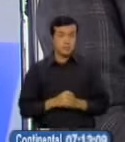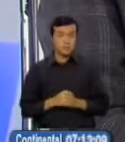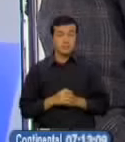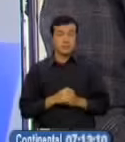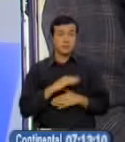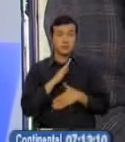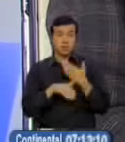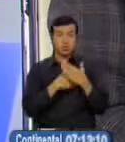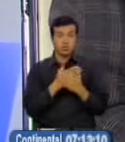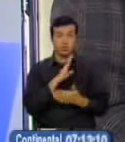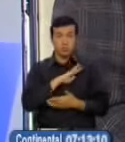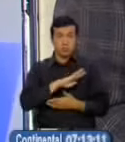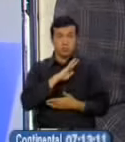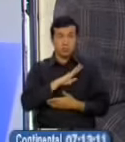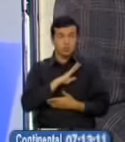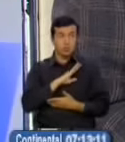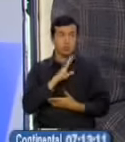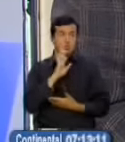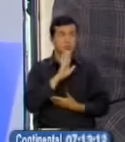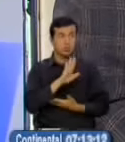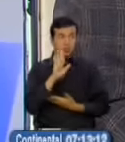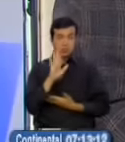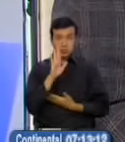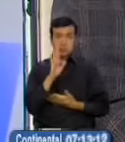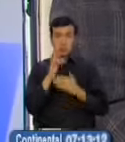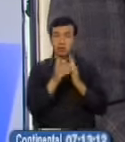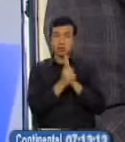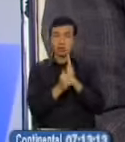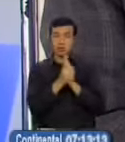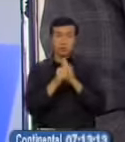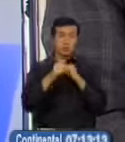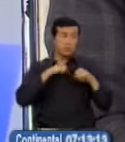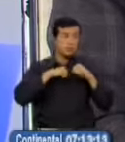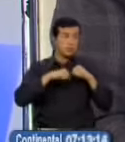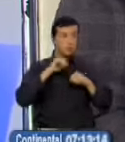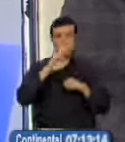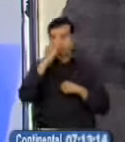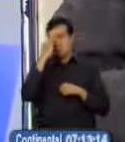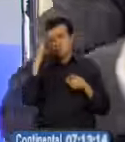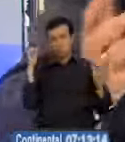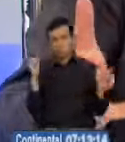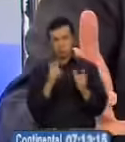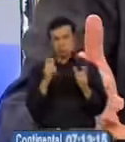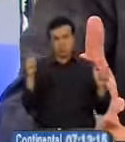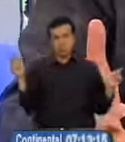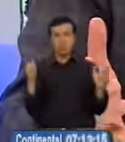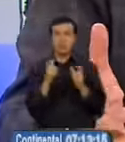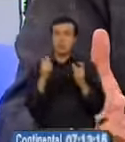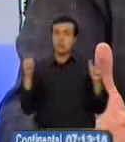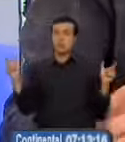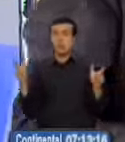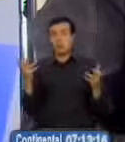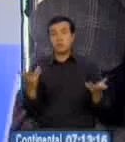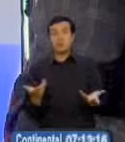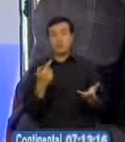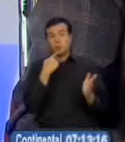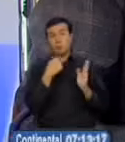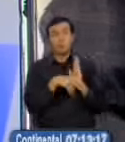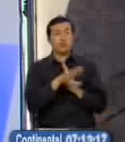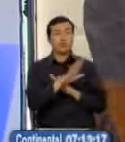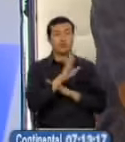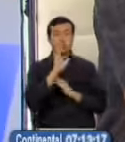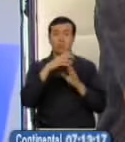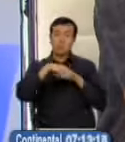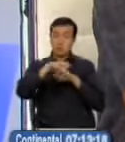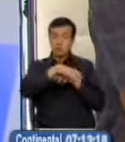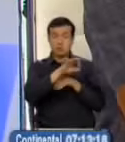que no todos los municipios tienen la misma capacidad de gestión por su tamaño, es decir, hay una asimetría. Por tanto, si bien la